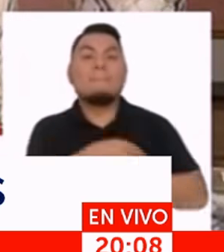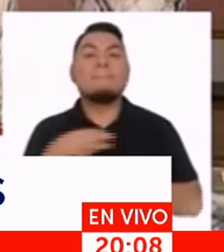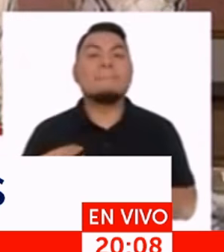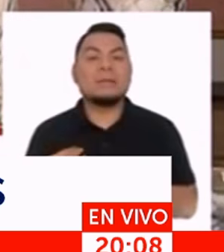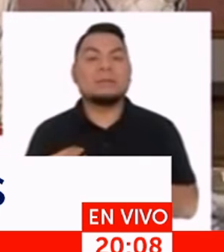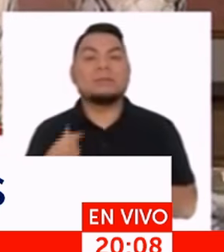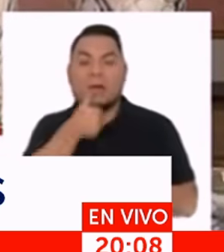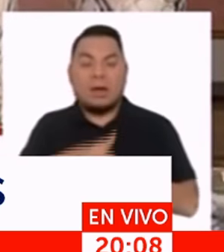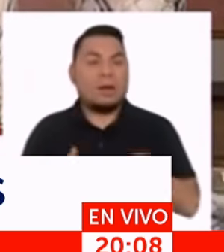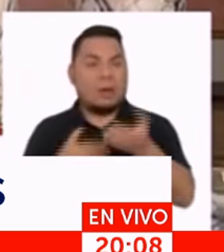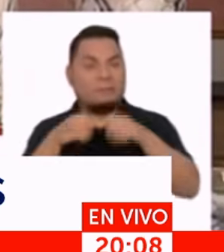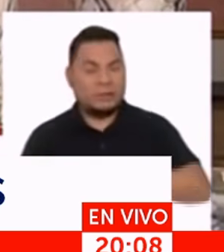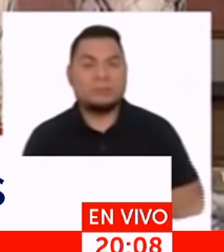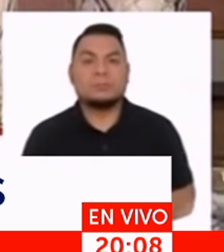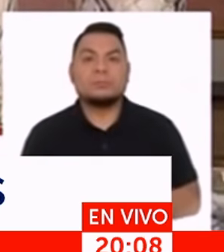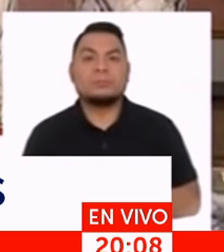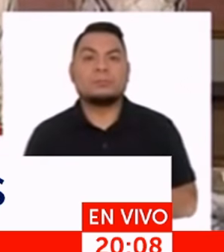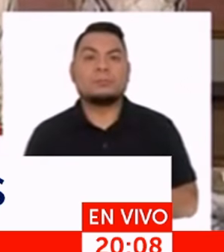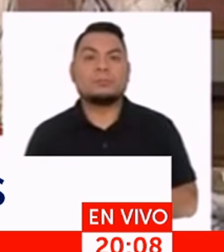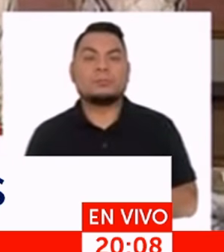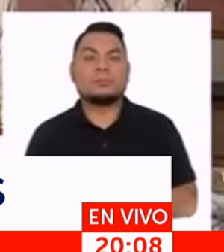Consejo de Ministros.